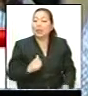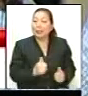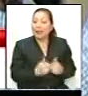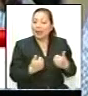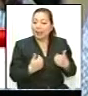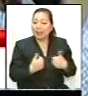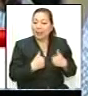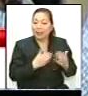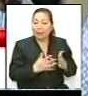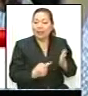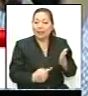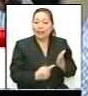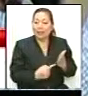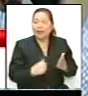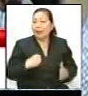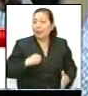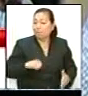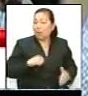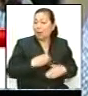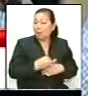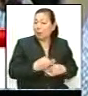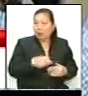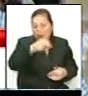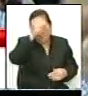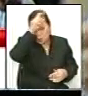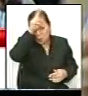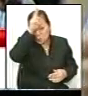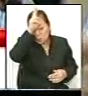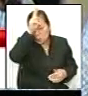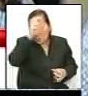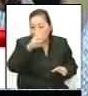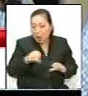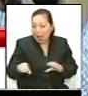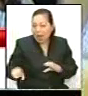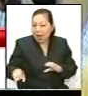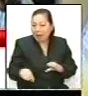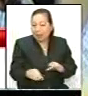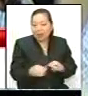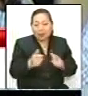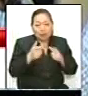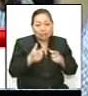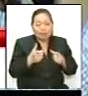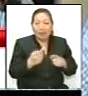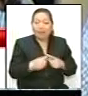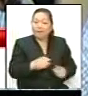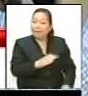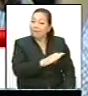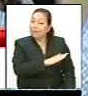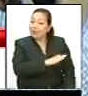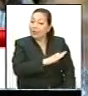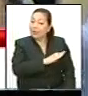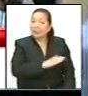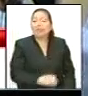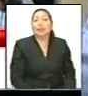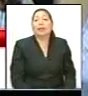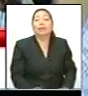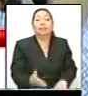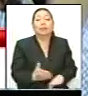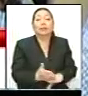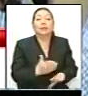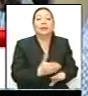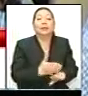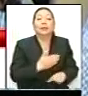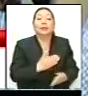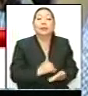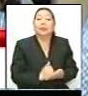corresponde a los órganos técnicos de la Municipalidad Provincial del Cusco realizar la supervisión, fiscalización del desarrollo